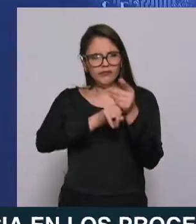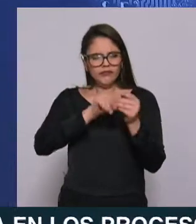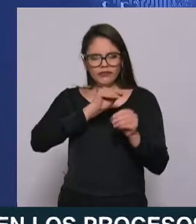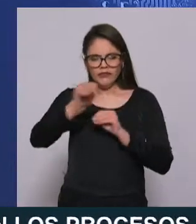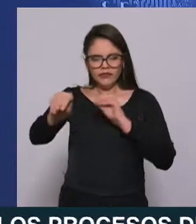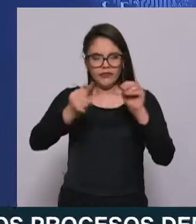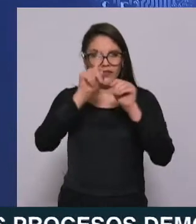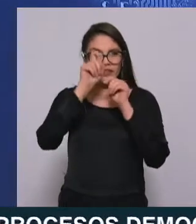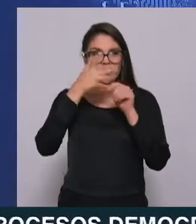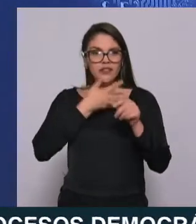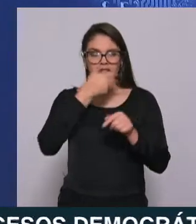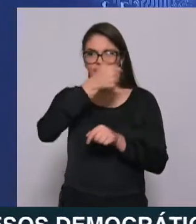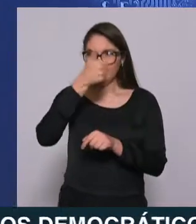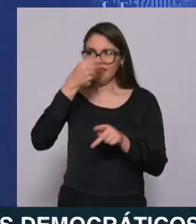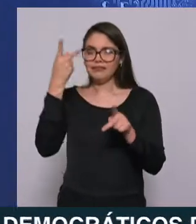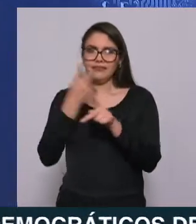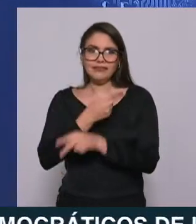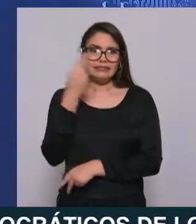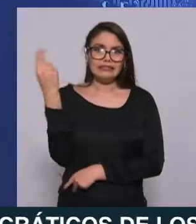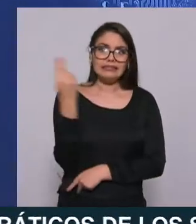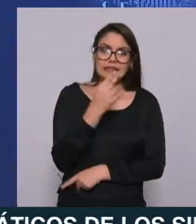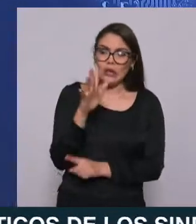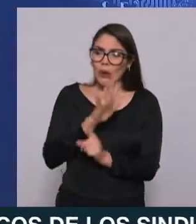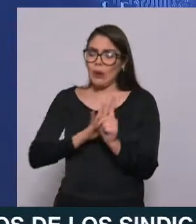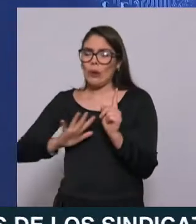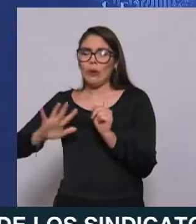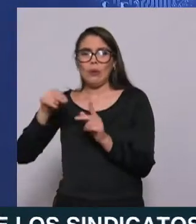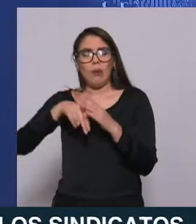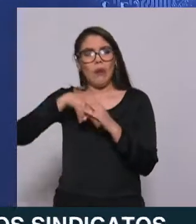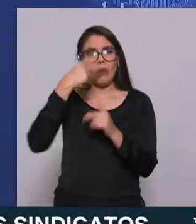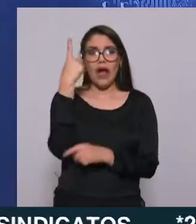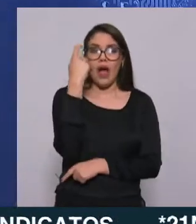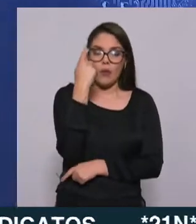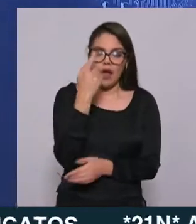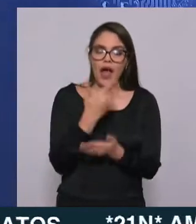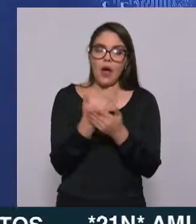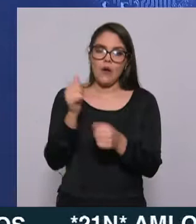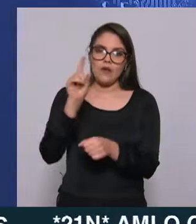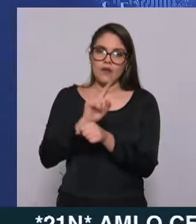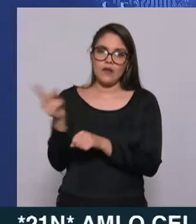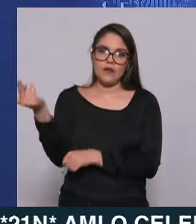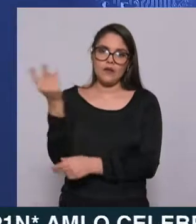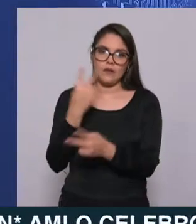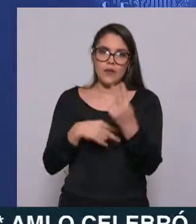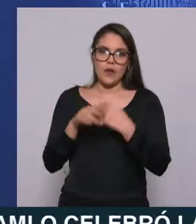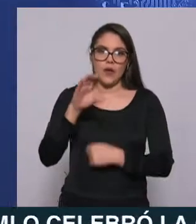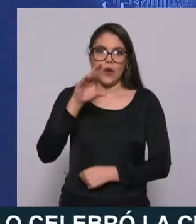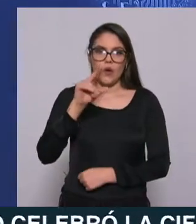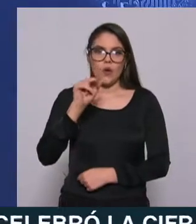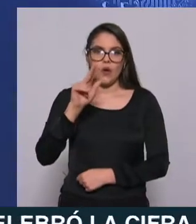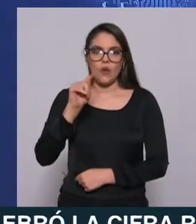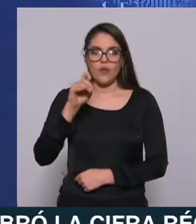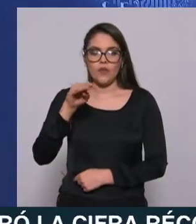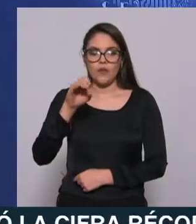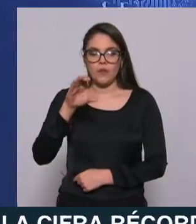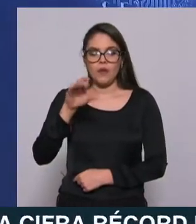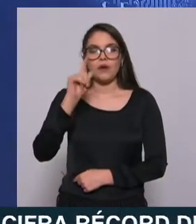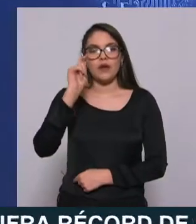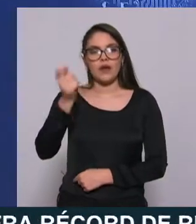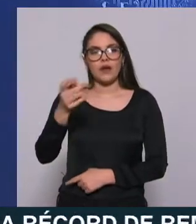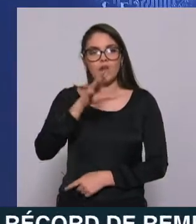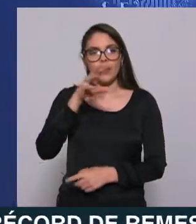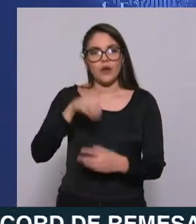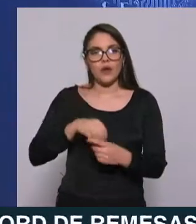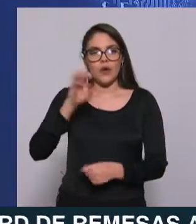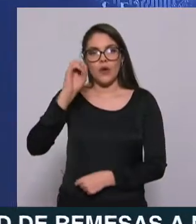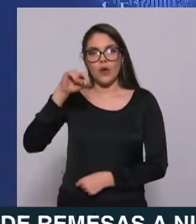necesidad por la que pasan las comunidades más necesitadas en la ciudad. Recibimos esta noche a Cuauhtémoc Osorno Córdoba, miembro de la ONG